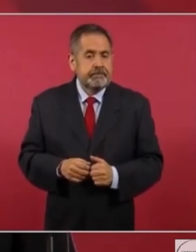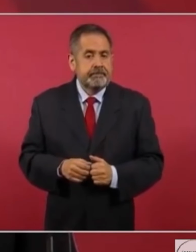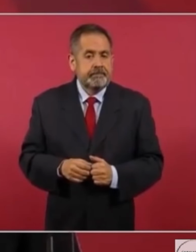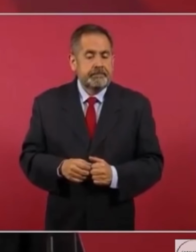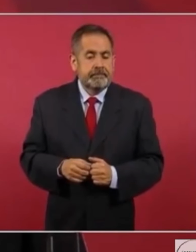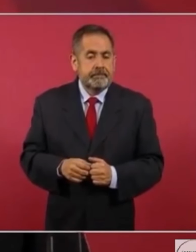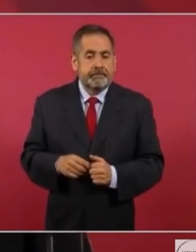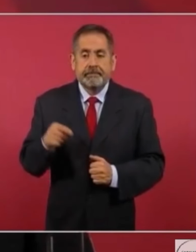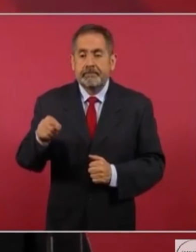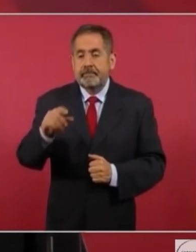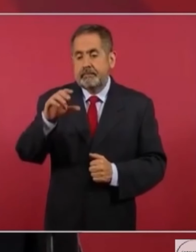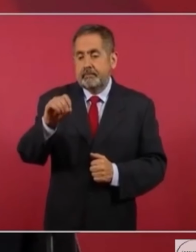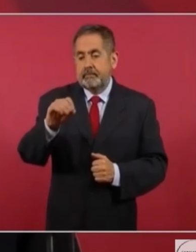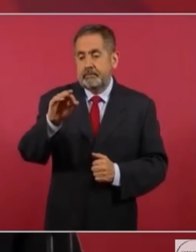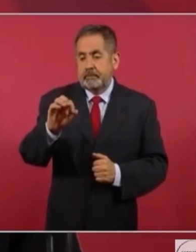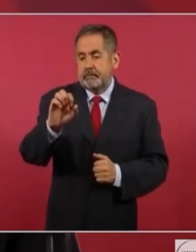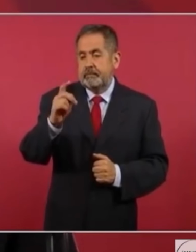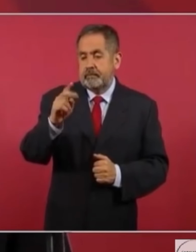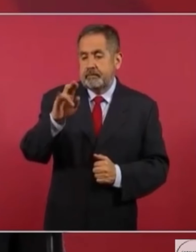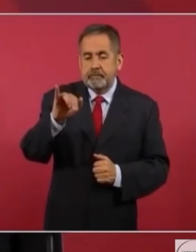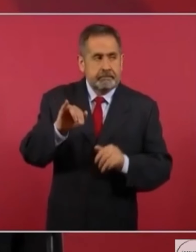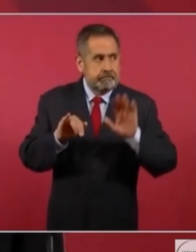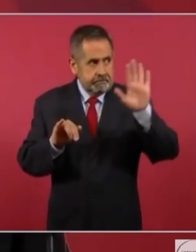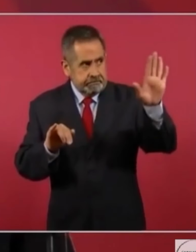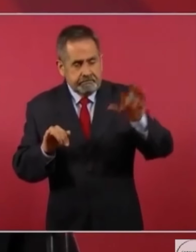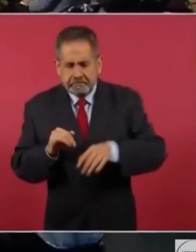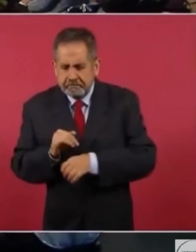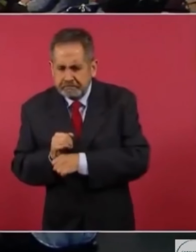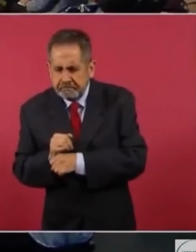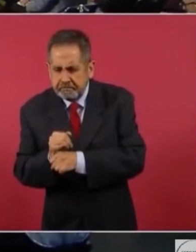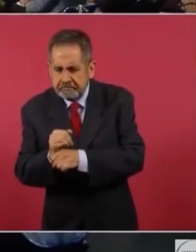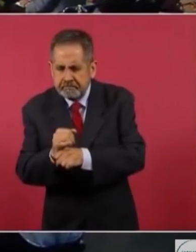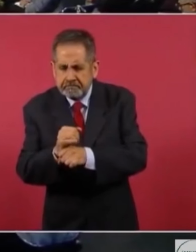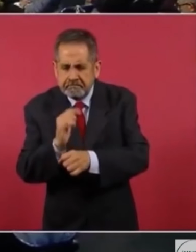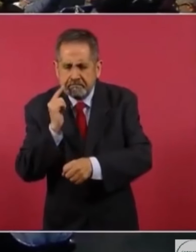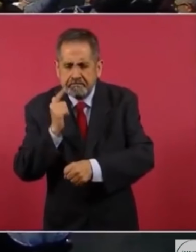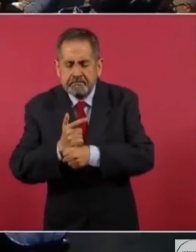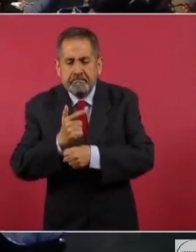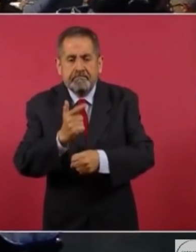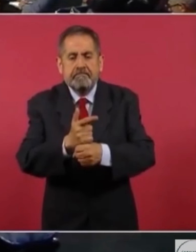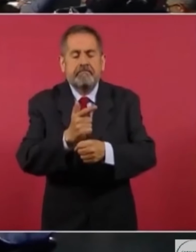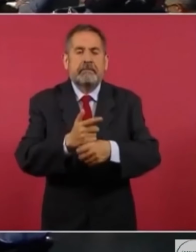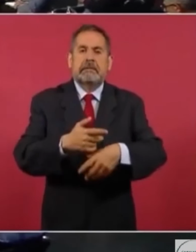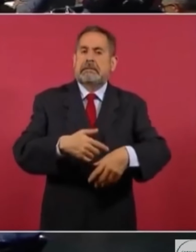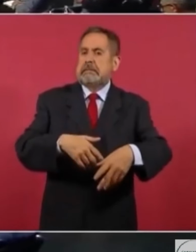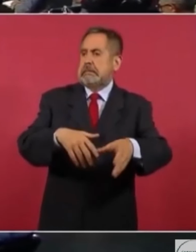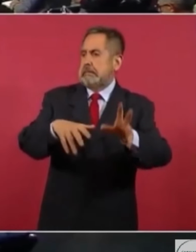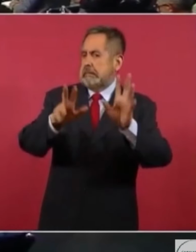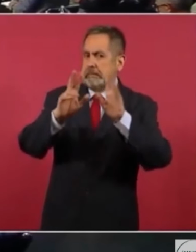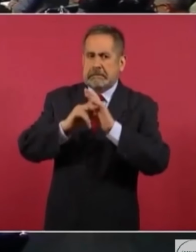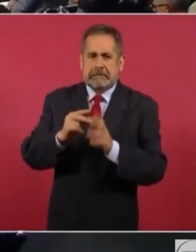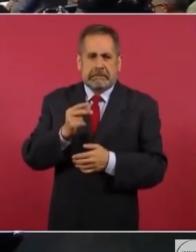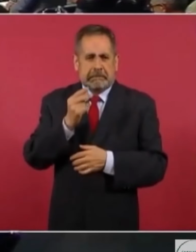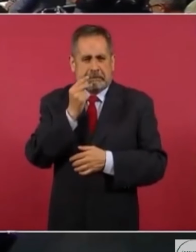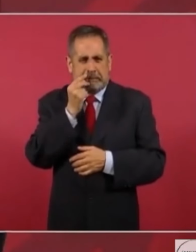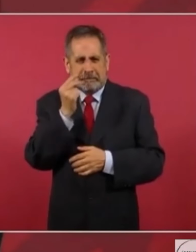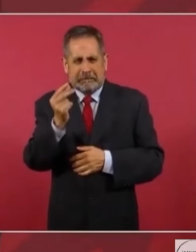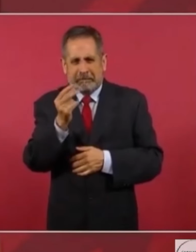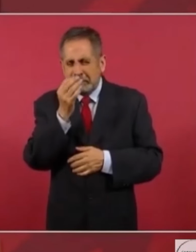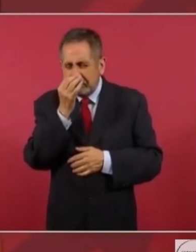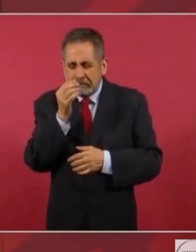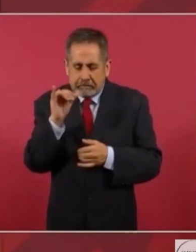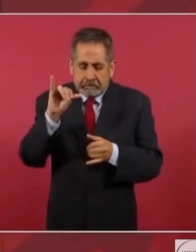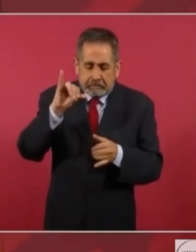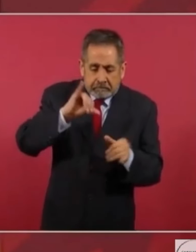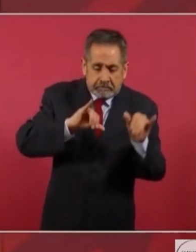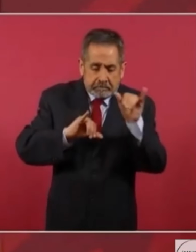la COFEPRIS hizo una investigación de los vapeadores y no son cuatro sustancias